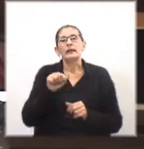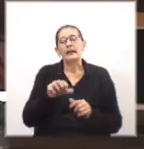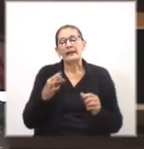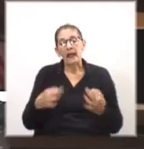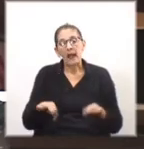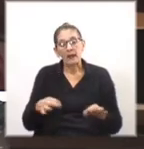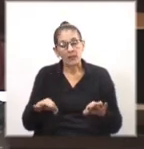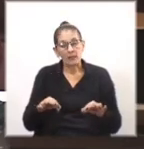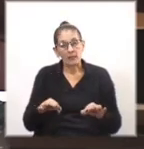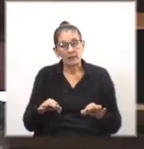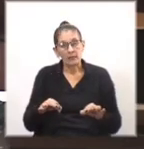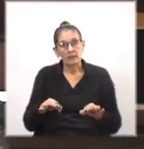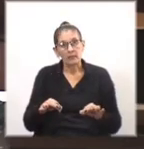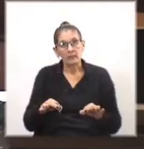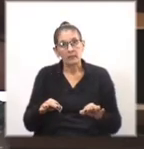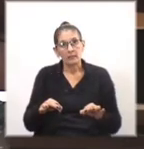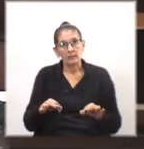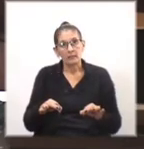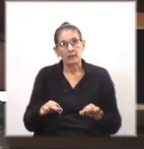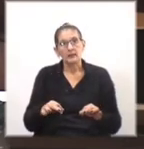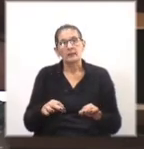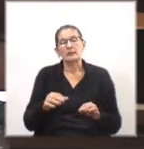realidad,